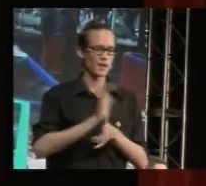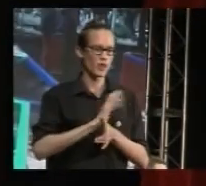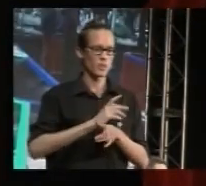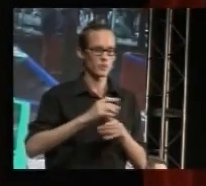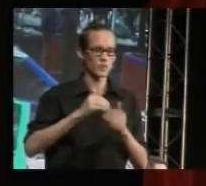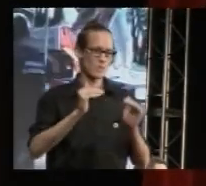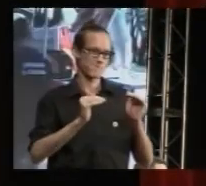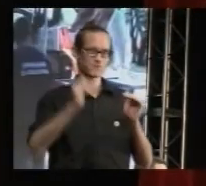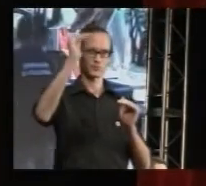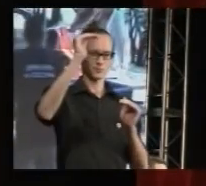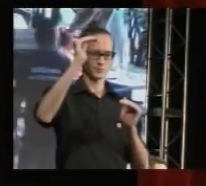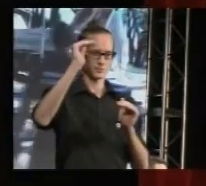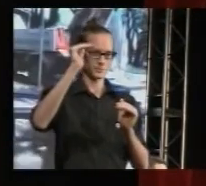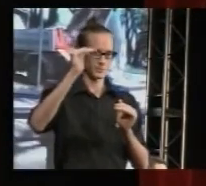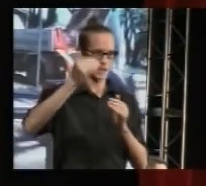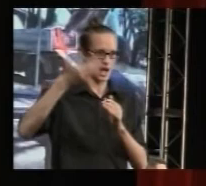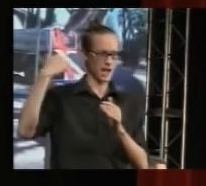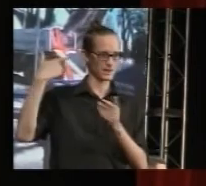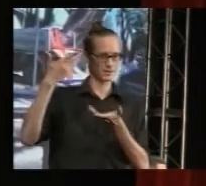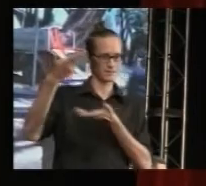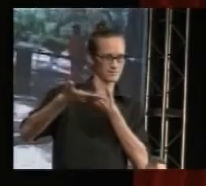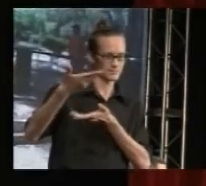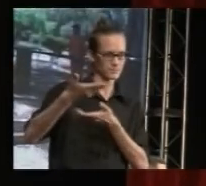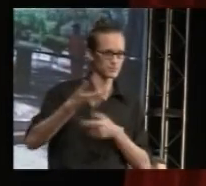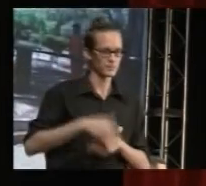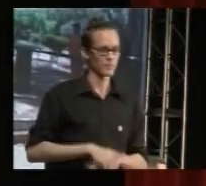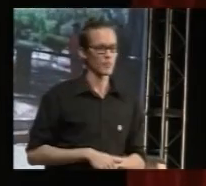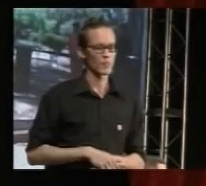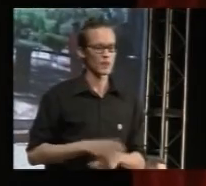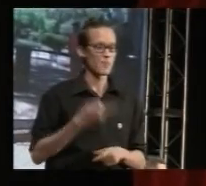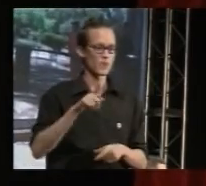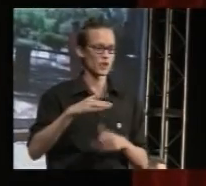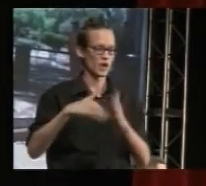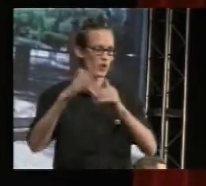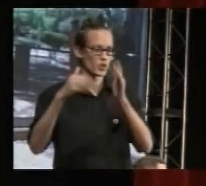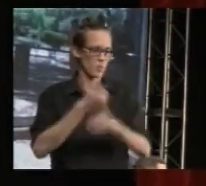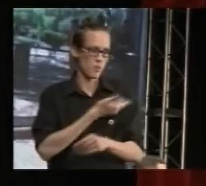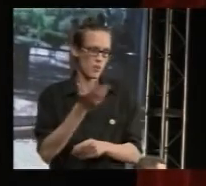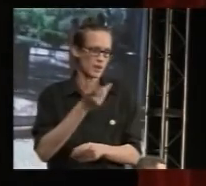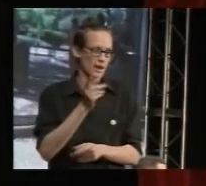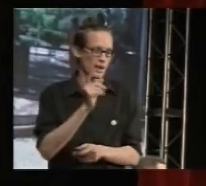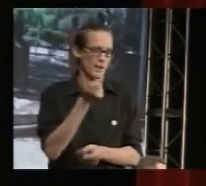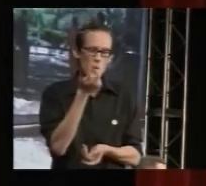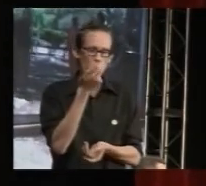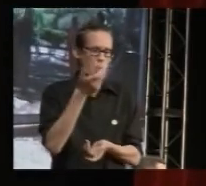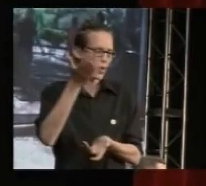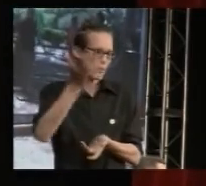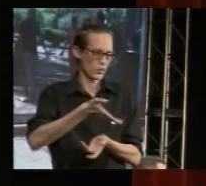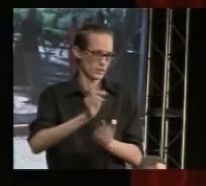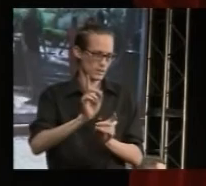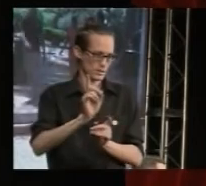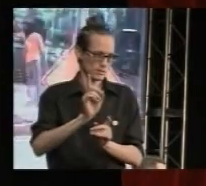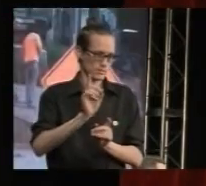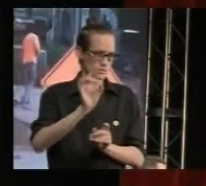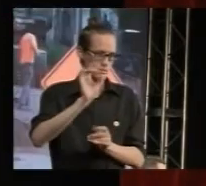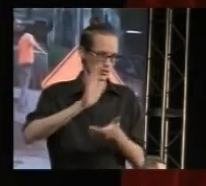el municipio en materia de obra pública. Pero decía, la obra pública es apenas un porcentaje de la actividad privada en esta materia,